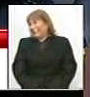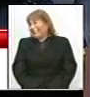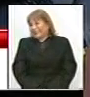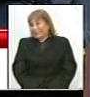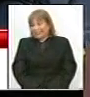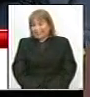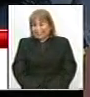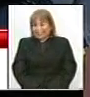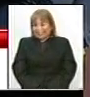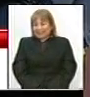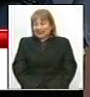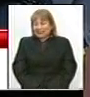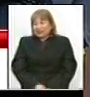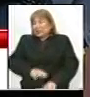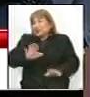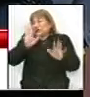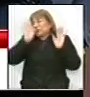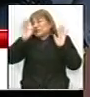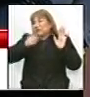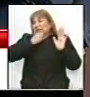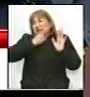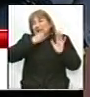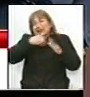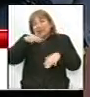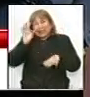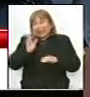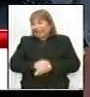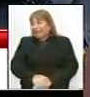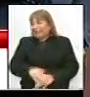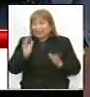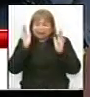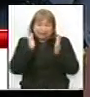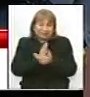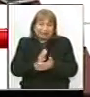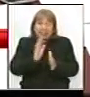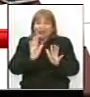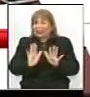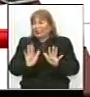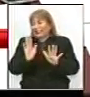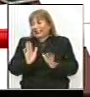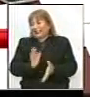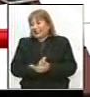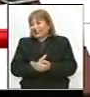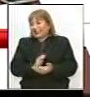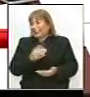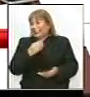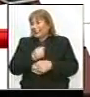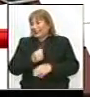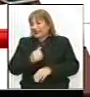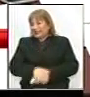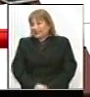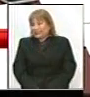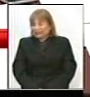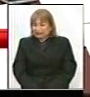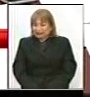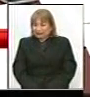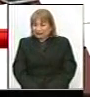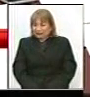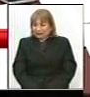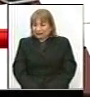bueno será superior por la edad a ver hay que evitar a reunirse por favor